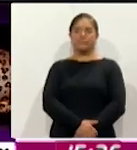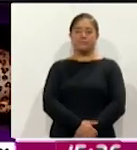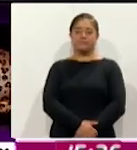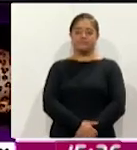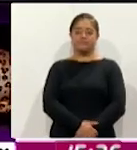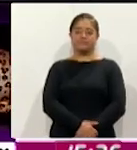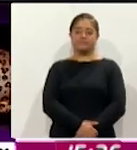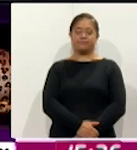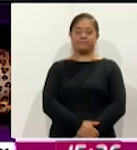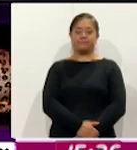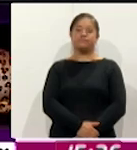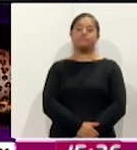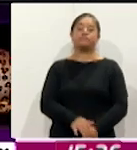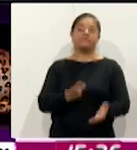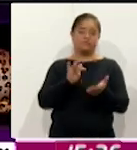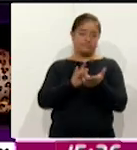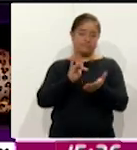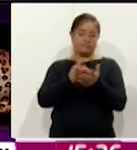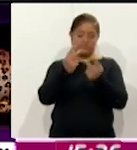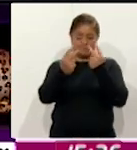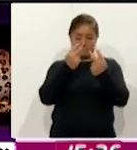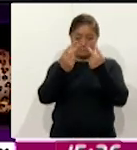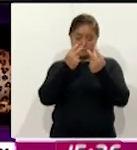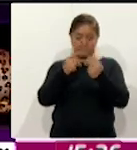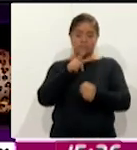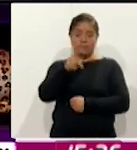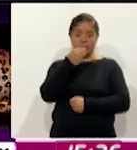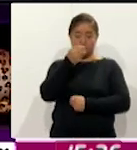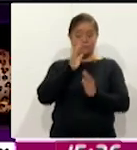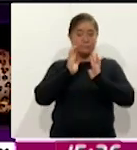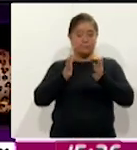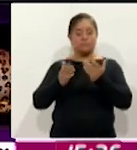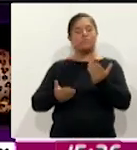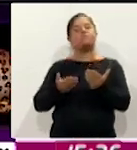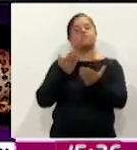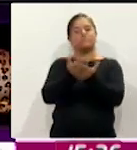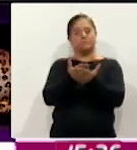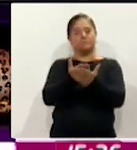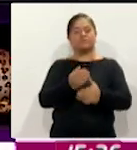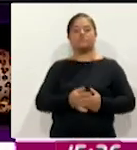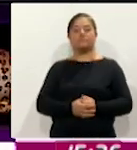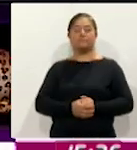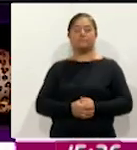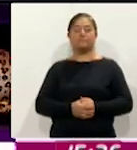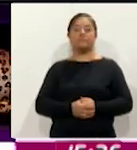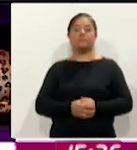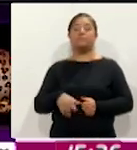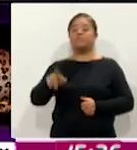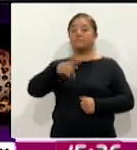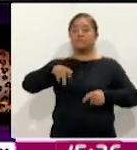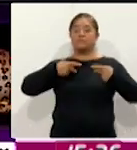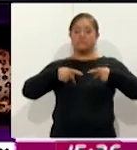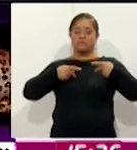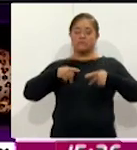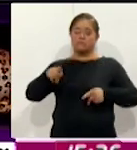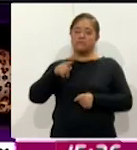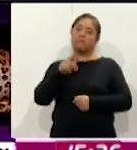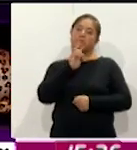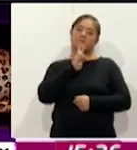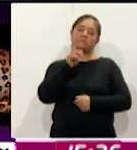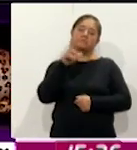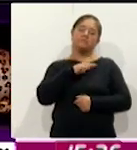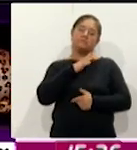Gracias por continuar con nosotros. Si usted ya degusta de sus alimentos, tenga usted buen provecho. Y para quienes prefieran estudiar en